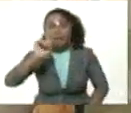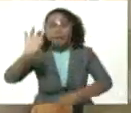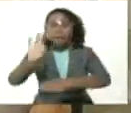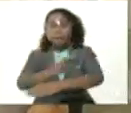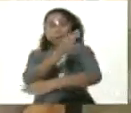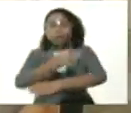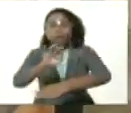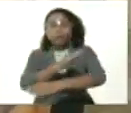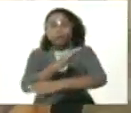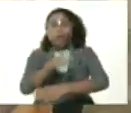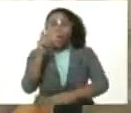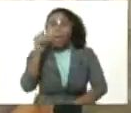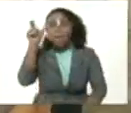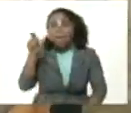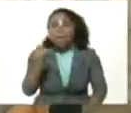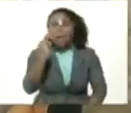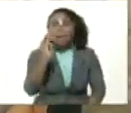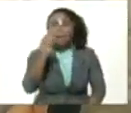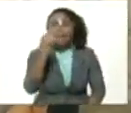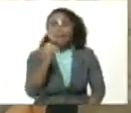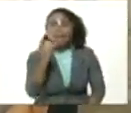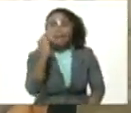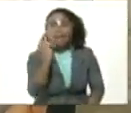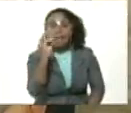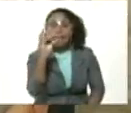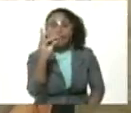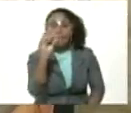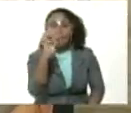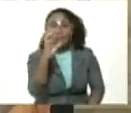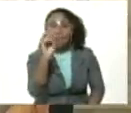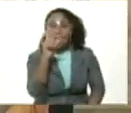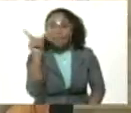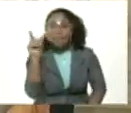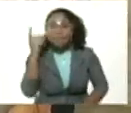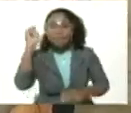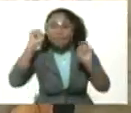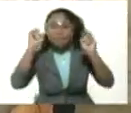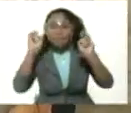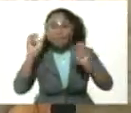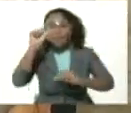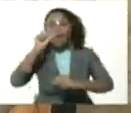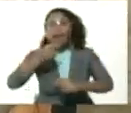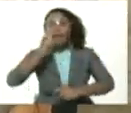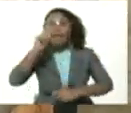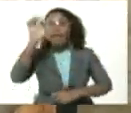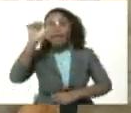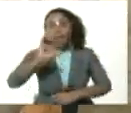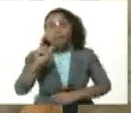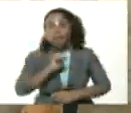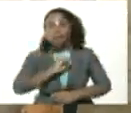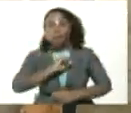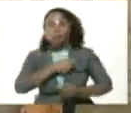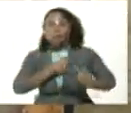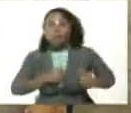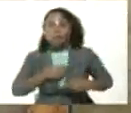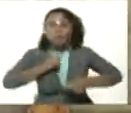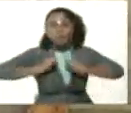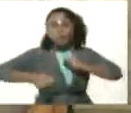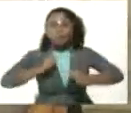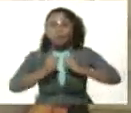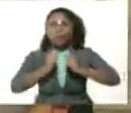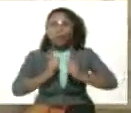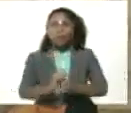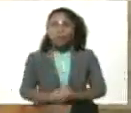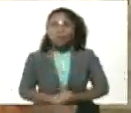interpreta Isidro Salón en la torrefactora Café del Sur, Corazón Llanero. Música.